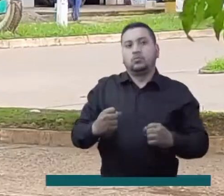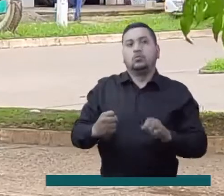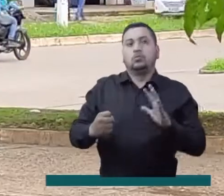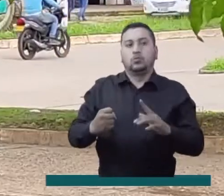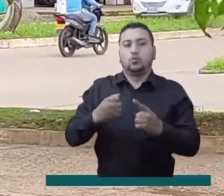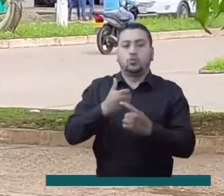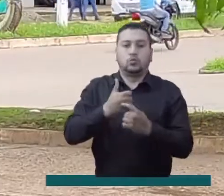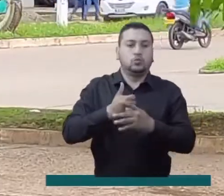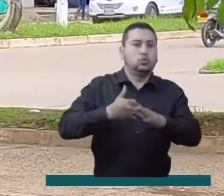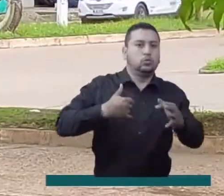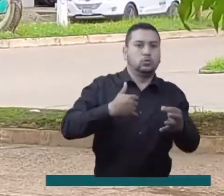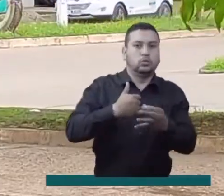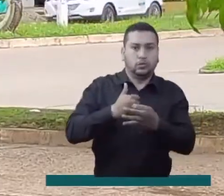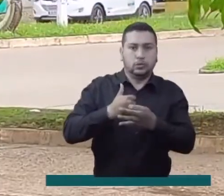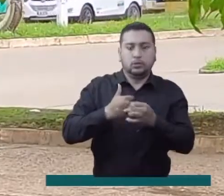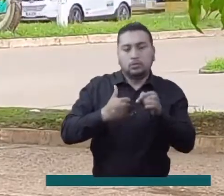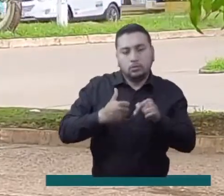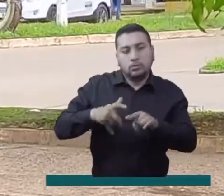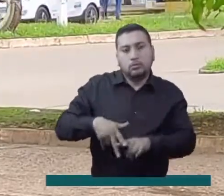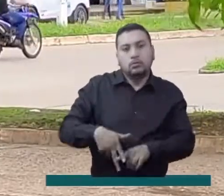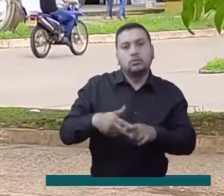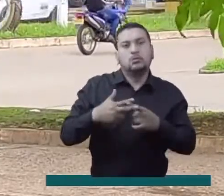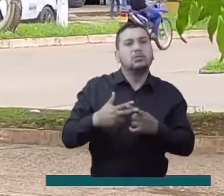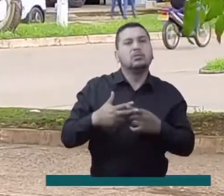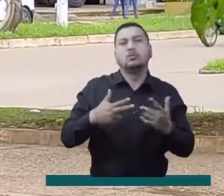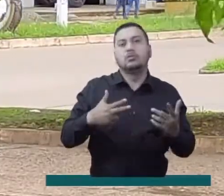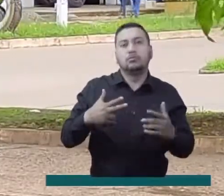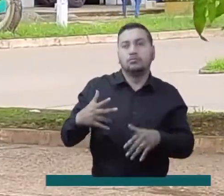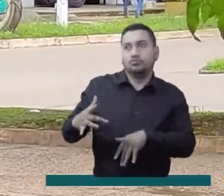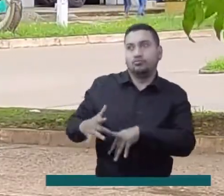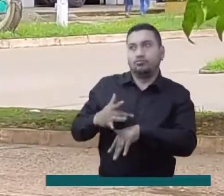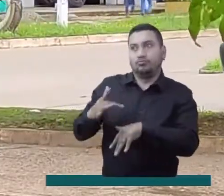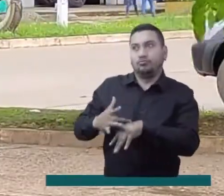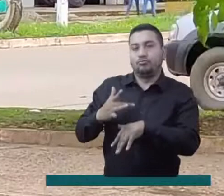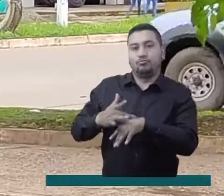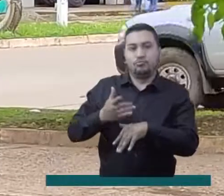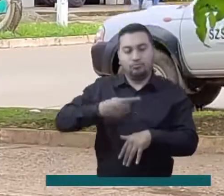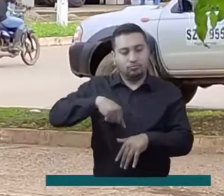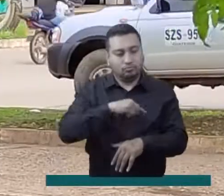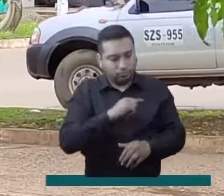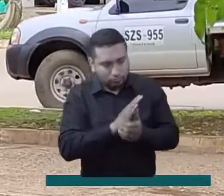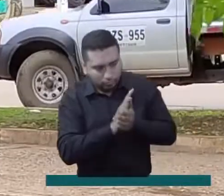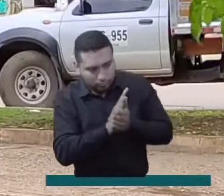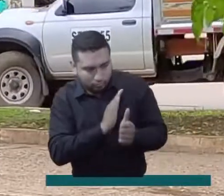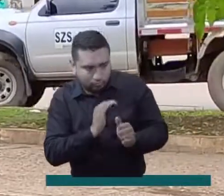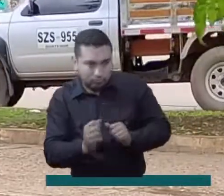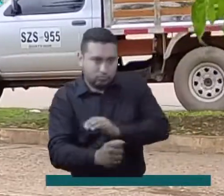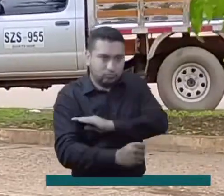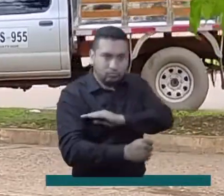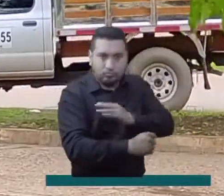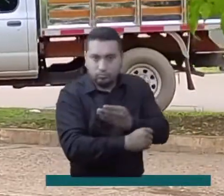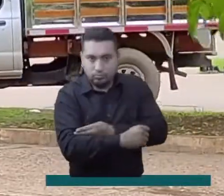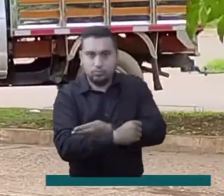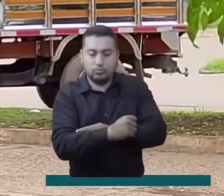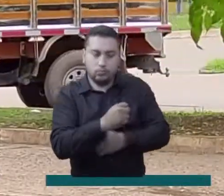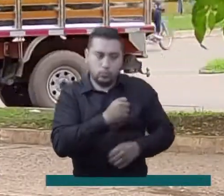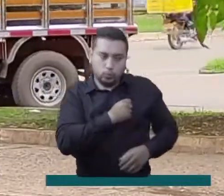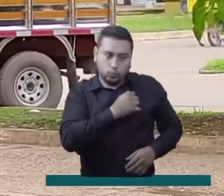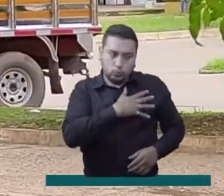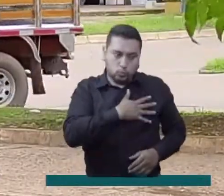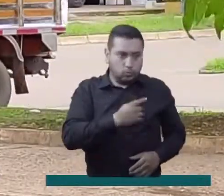algunos trabajadores de la salud del departamento del Guaviare tomaron un taller motivacional que les servirá para repotencializar sus